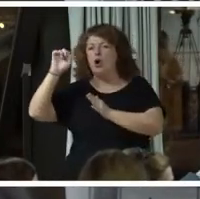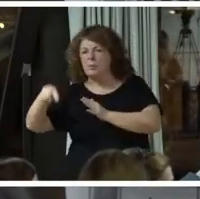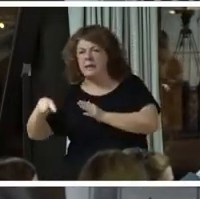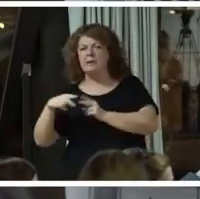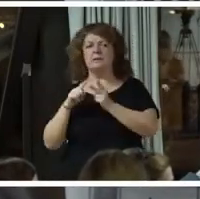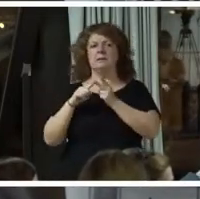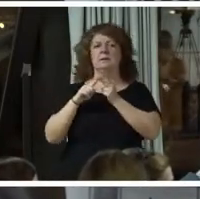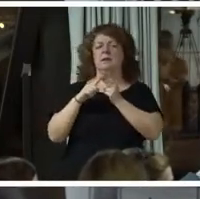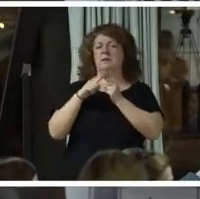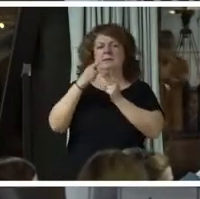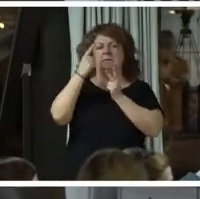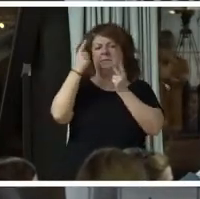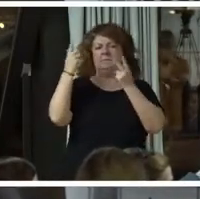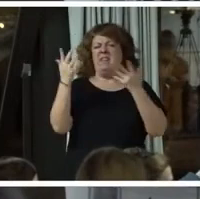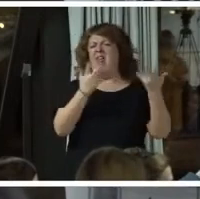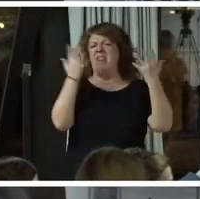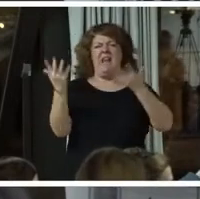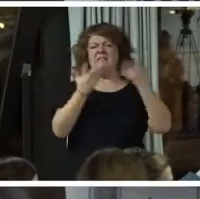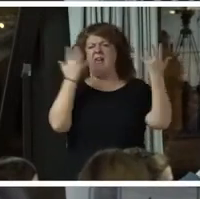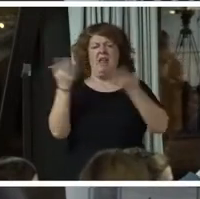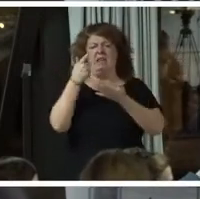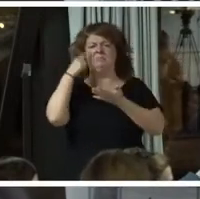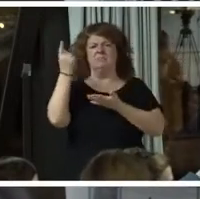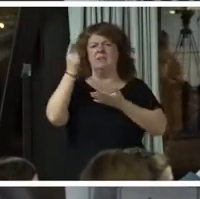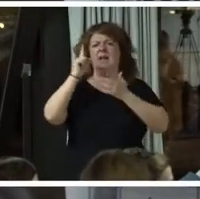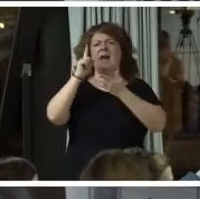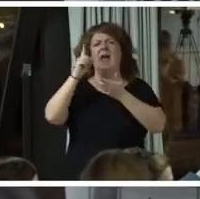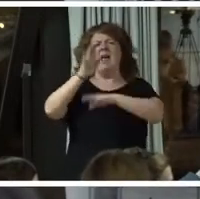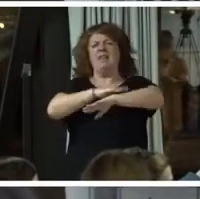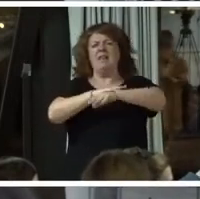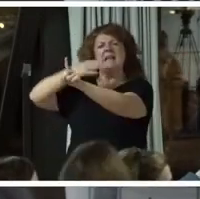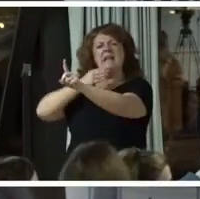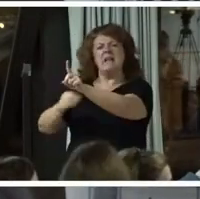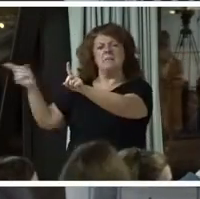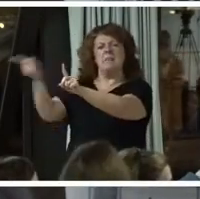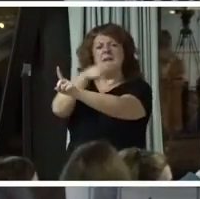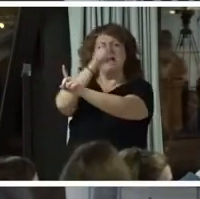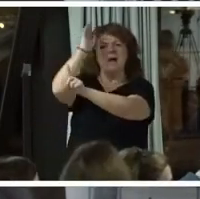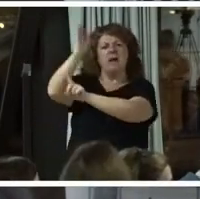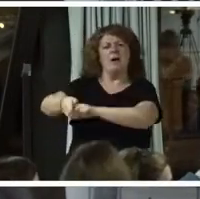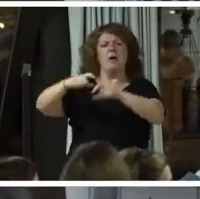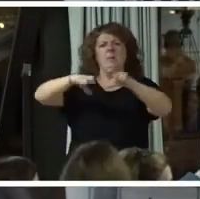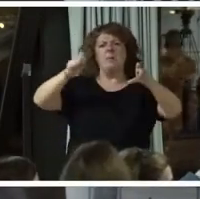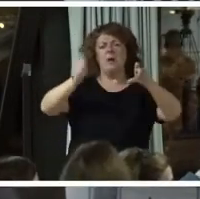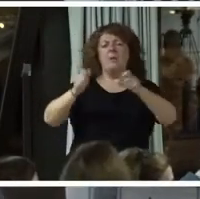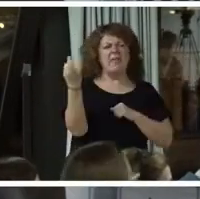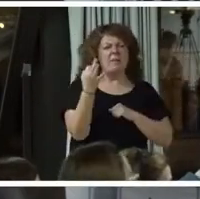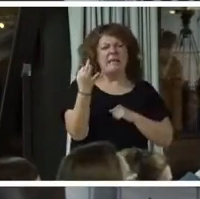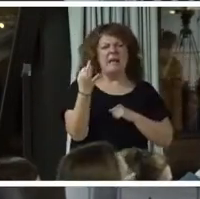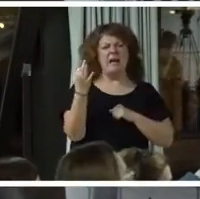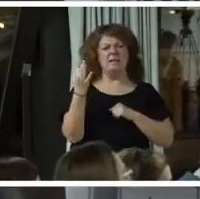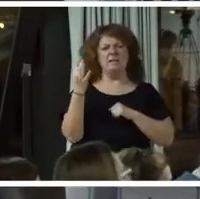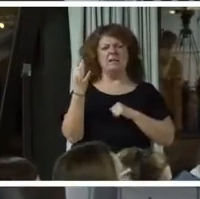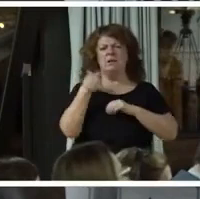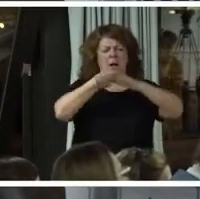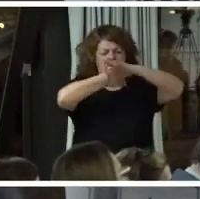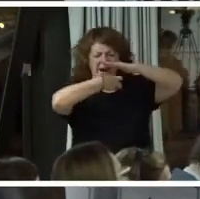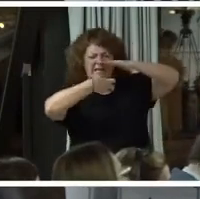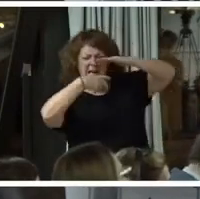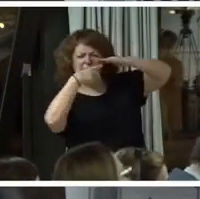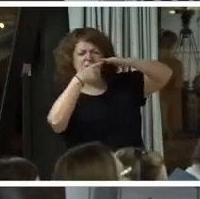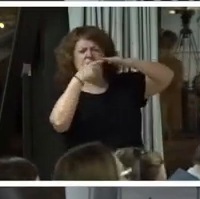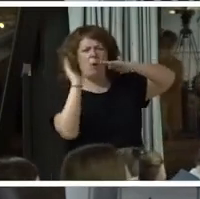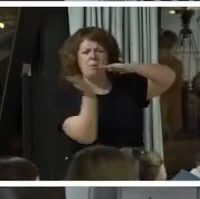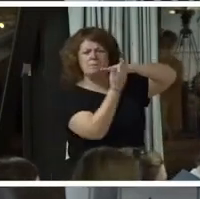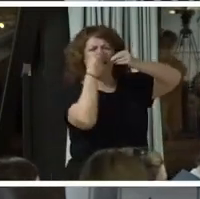eh decenas de partidos de la izquierda transformadora de toda Europa la Francia insumisa esa orden inmediata de arresto para que pasajes más oscuros